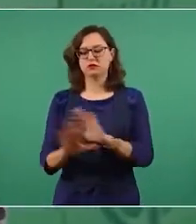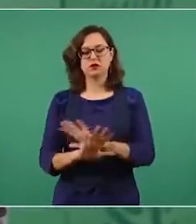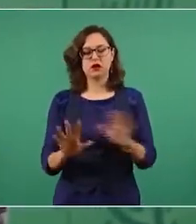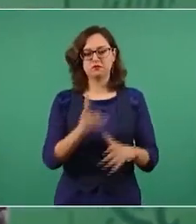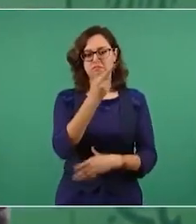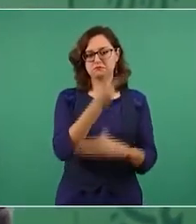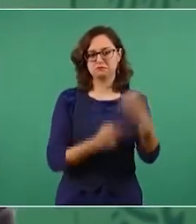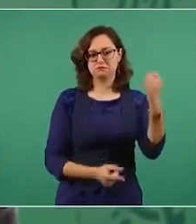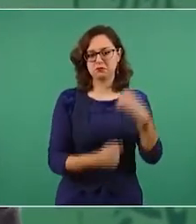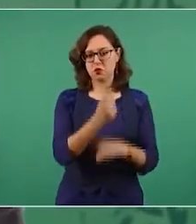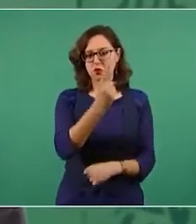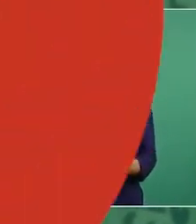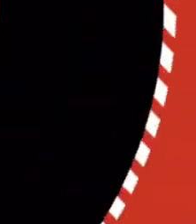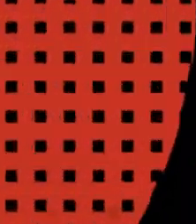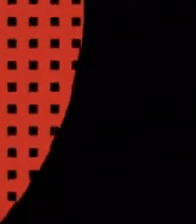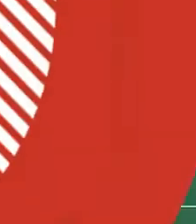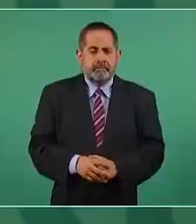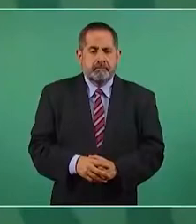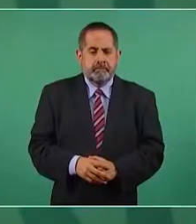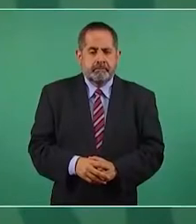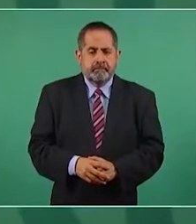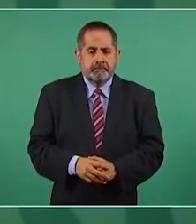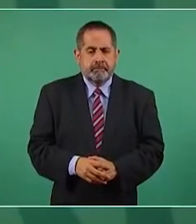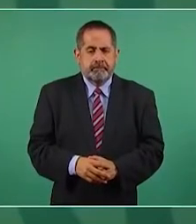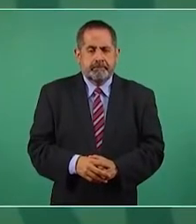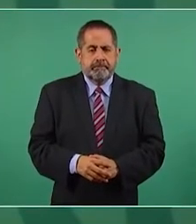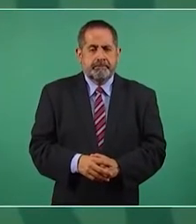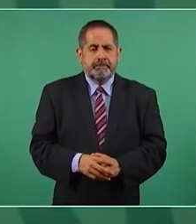Eso es todo, básicamente.